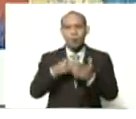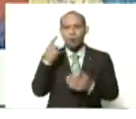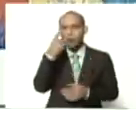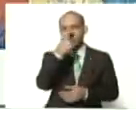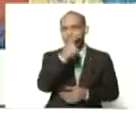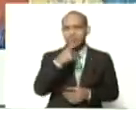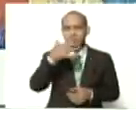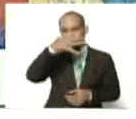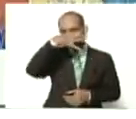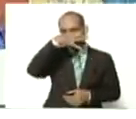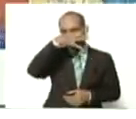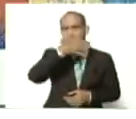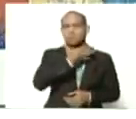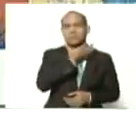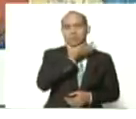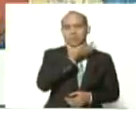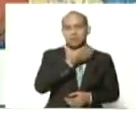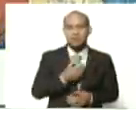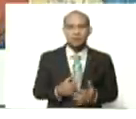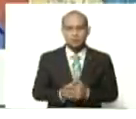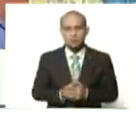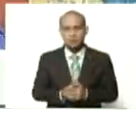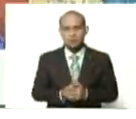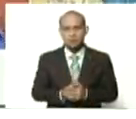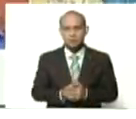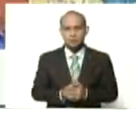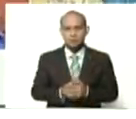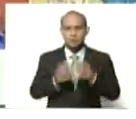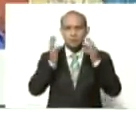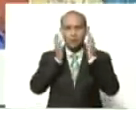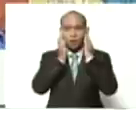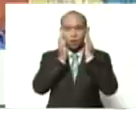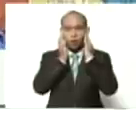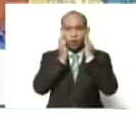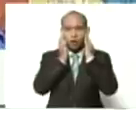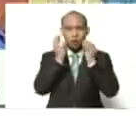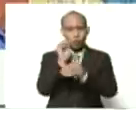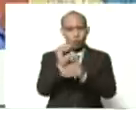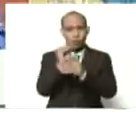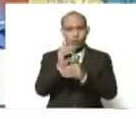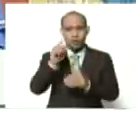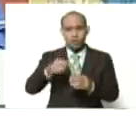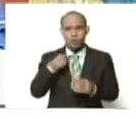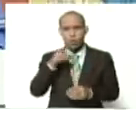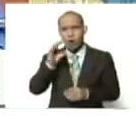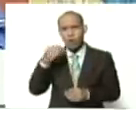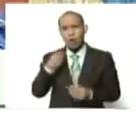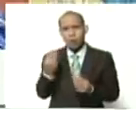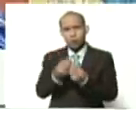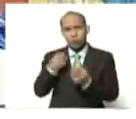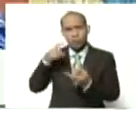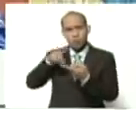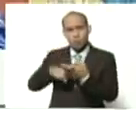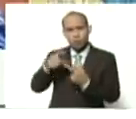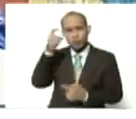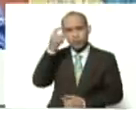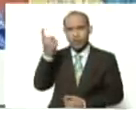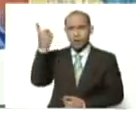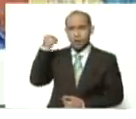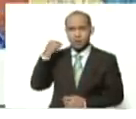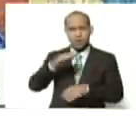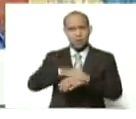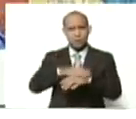bien la nariz hasta arriba. Cubra bien los lados. Yo hablaba con Silvia ayer.